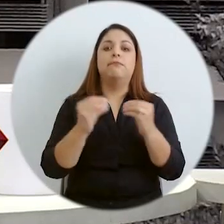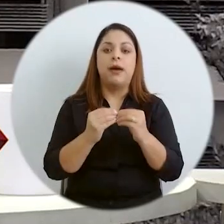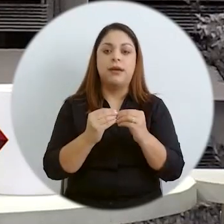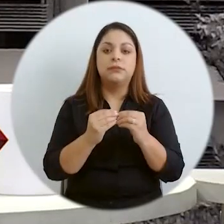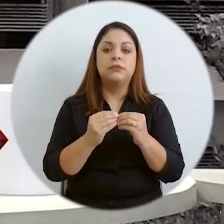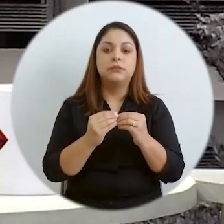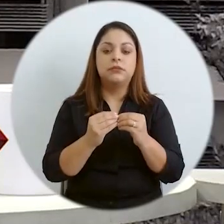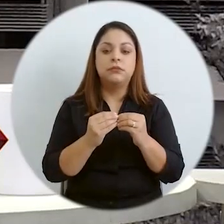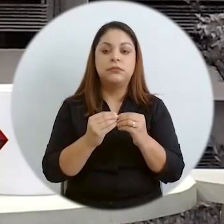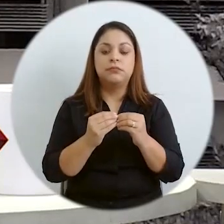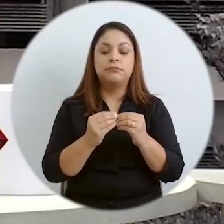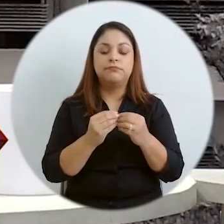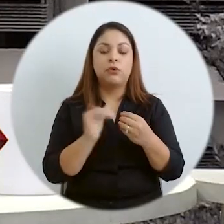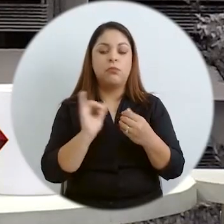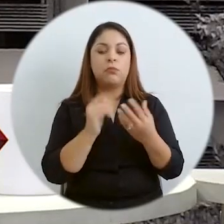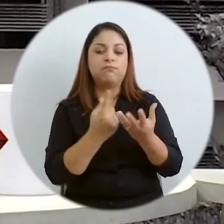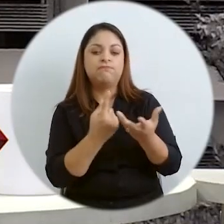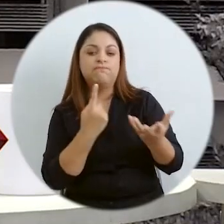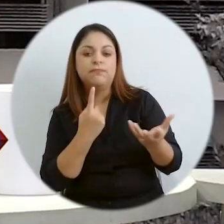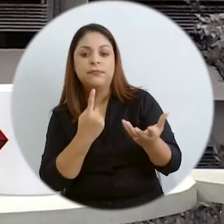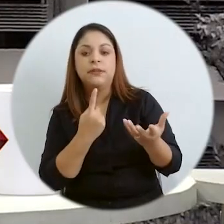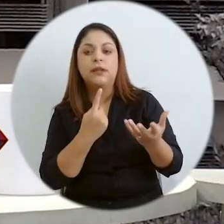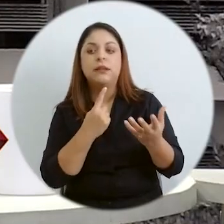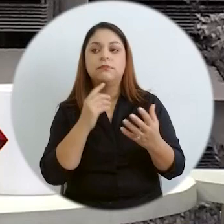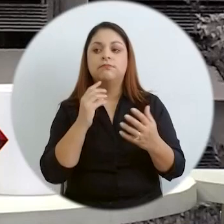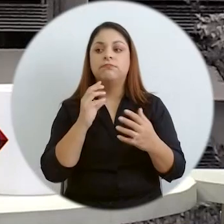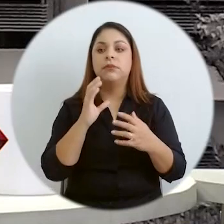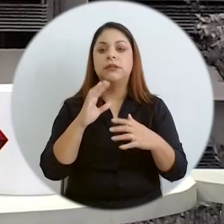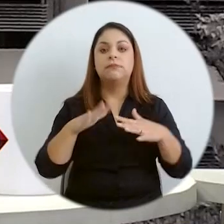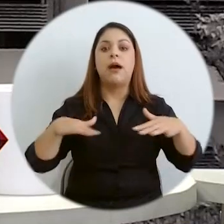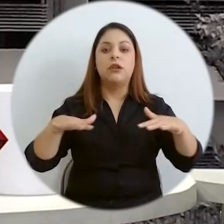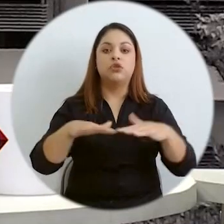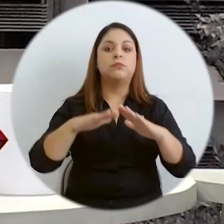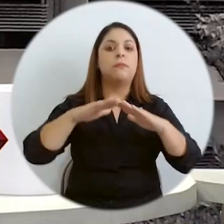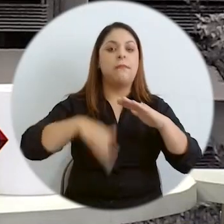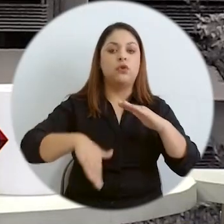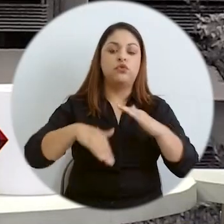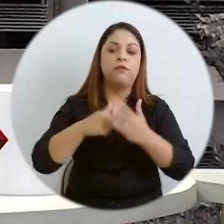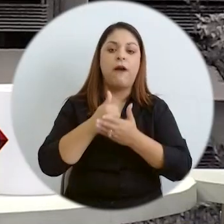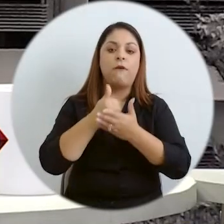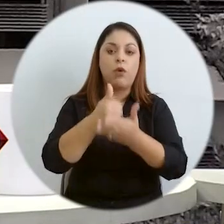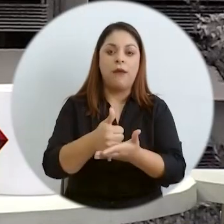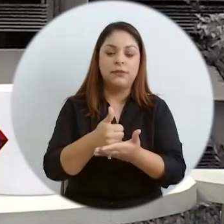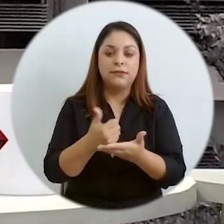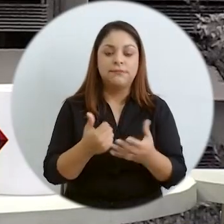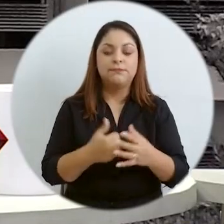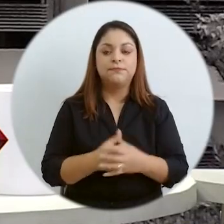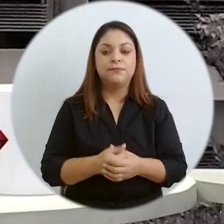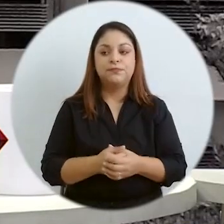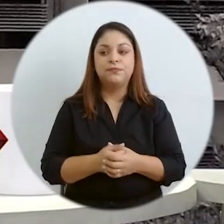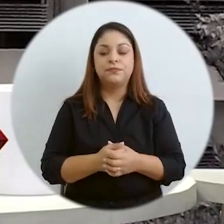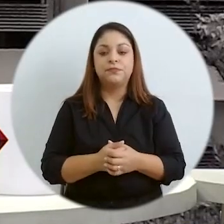a ocupar los espacios menos favorables. Por ejemplo, en Nosara, donde se inunda el río,